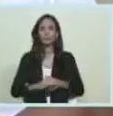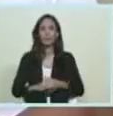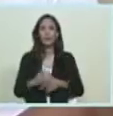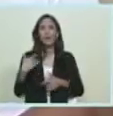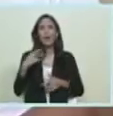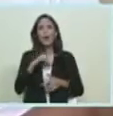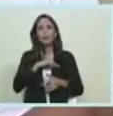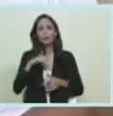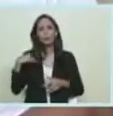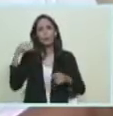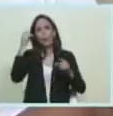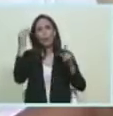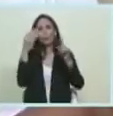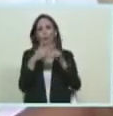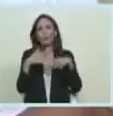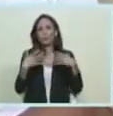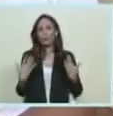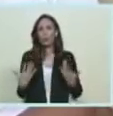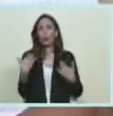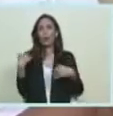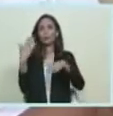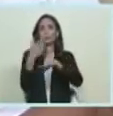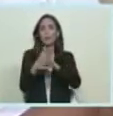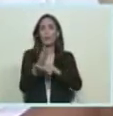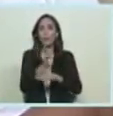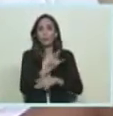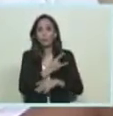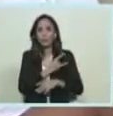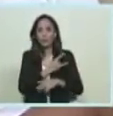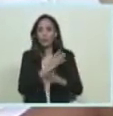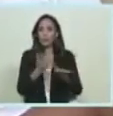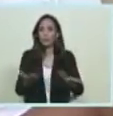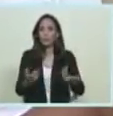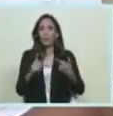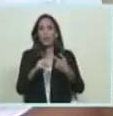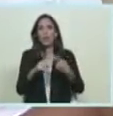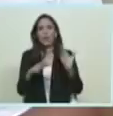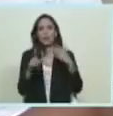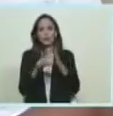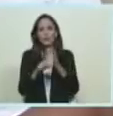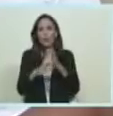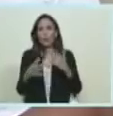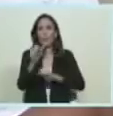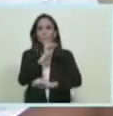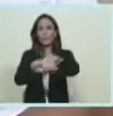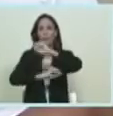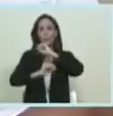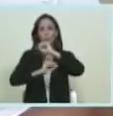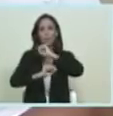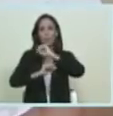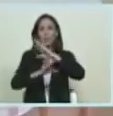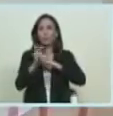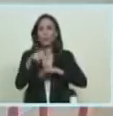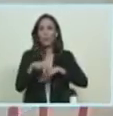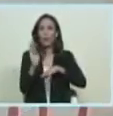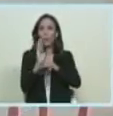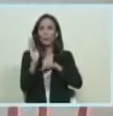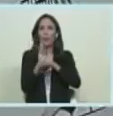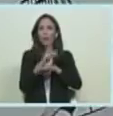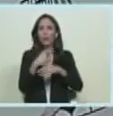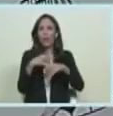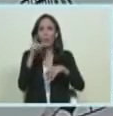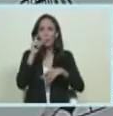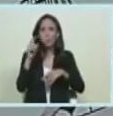Nosotros, la idea de nosotros es llegar a nuestros jóvenes para prevenir el embarazo a temprana edad. Si nosotros podemos prevenir el embarazo a temprana edad, si